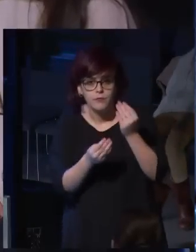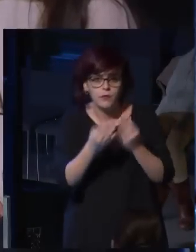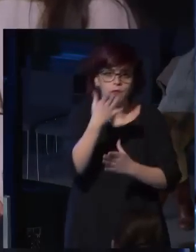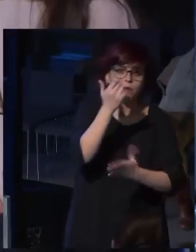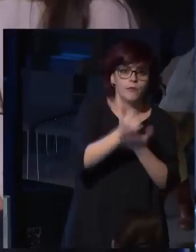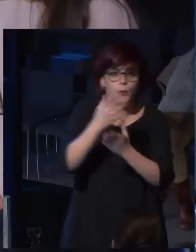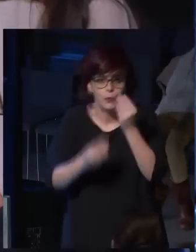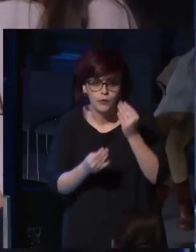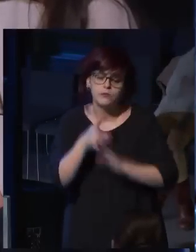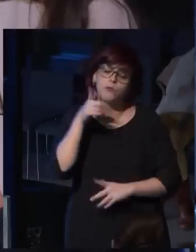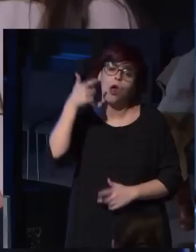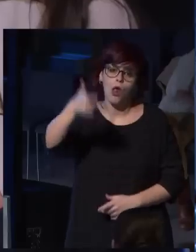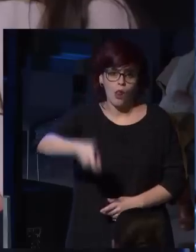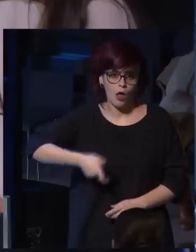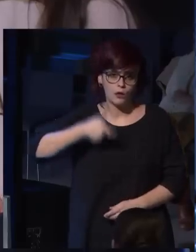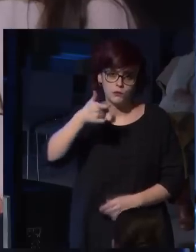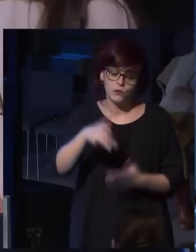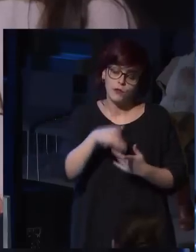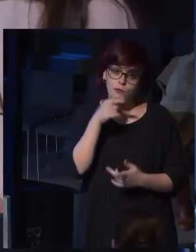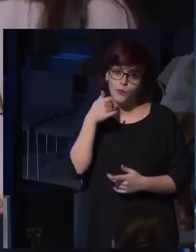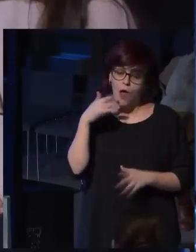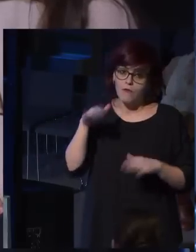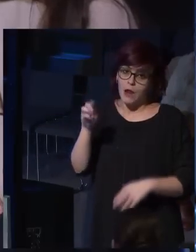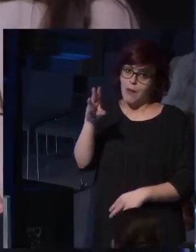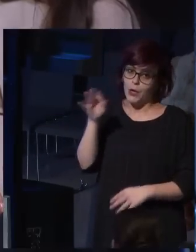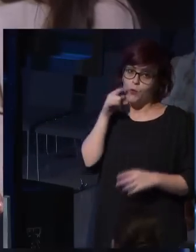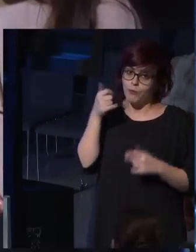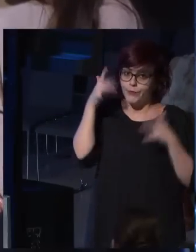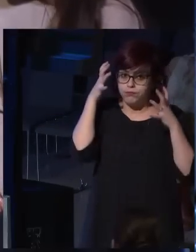lento y le desesperamos un poco. ¿A que sí, Paco?